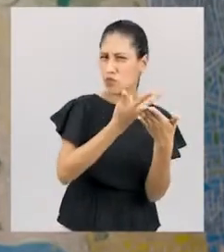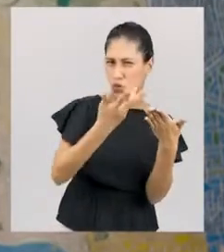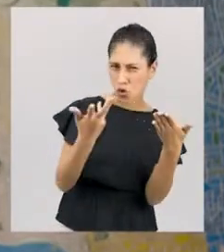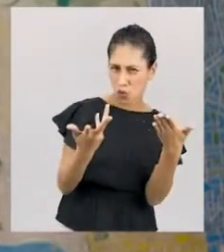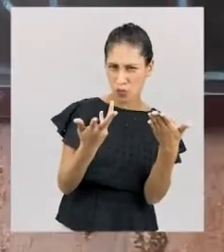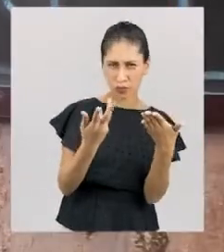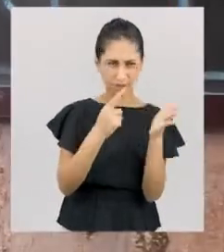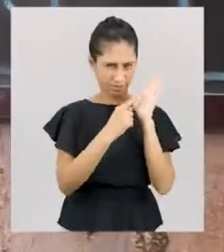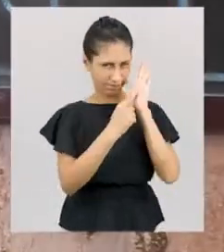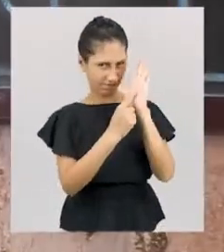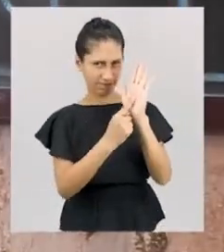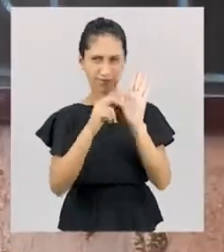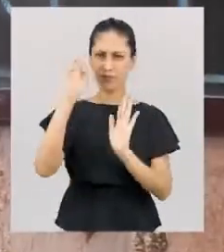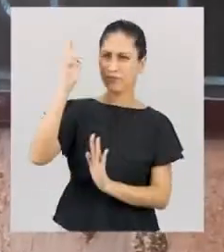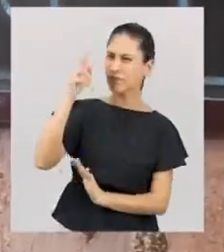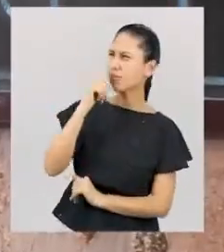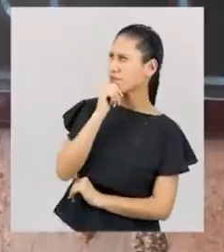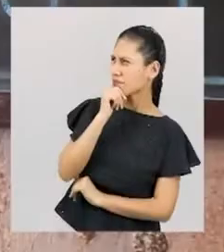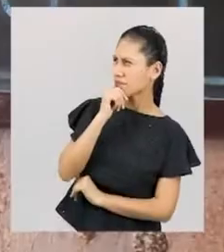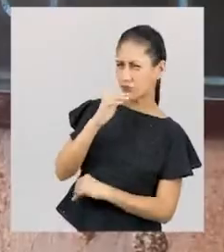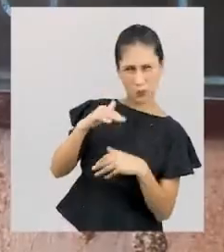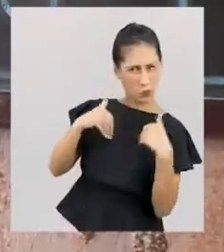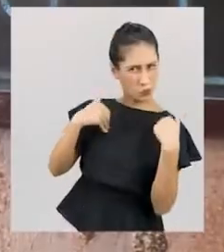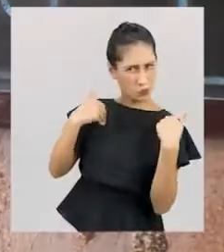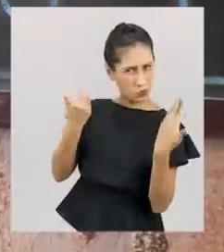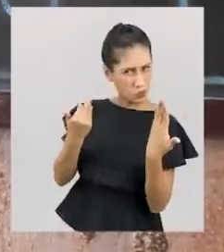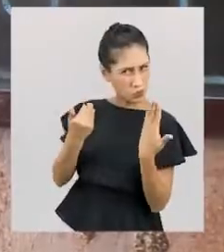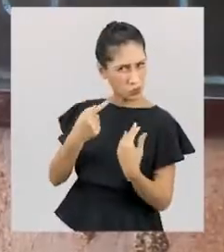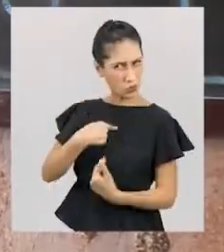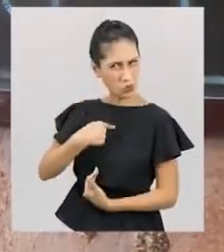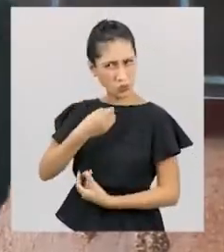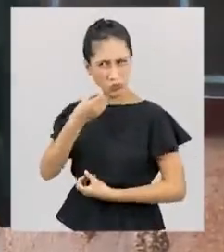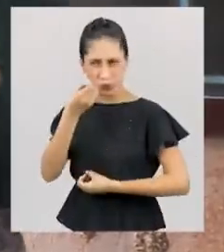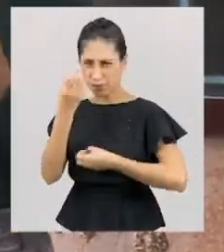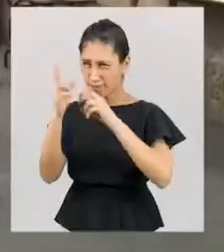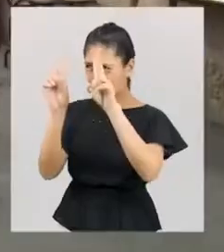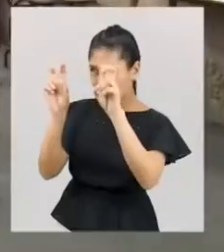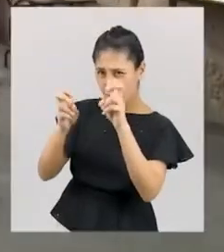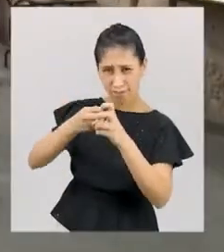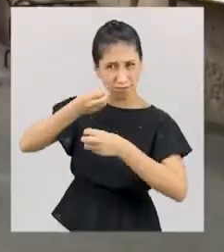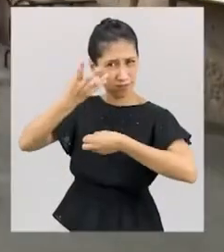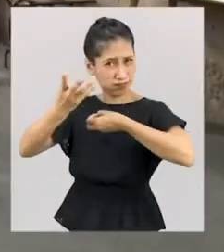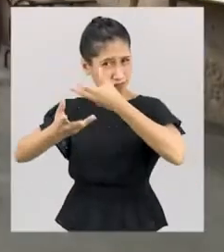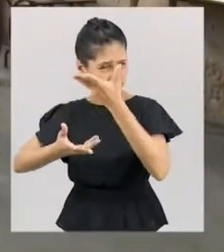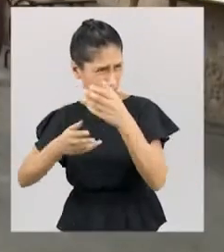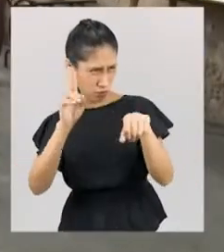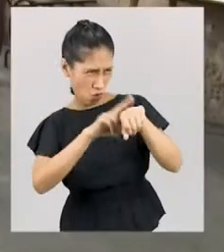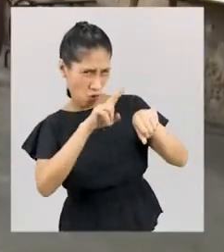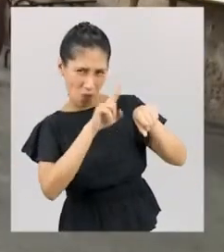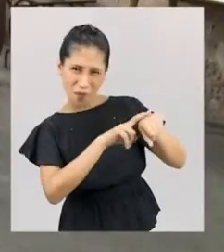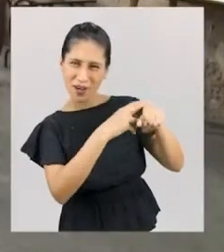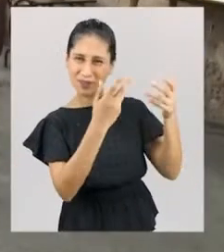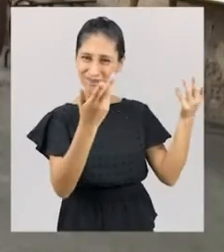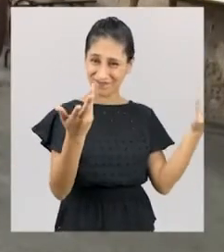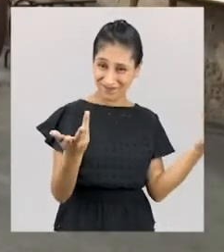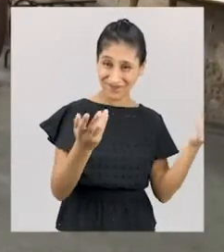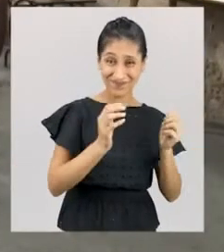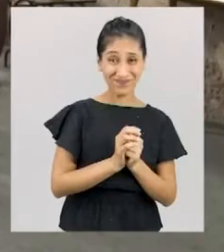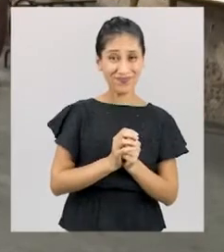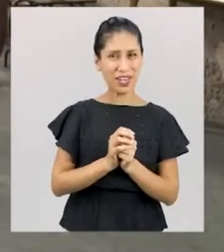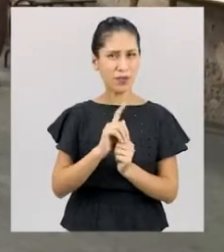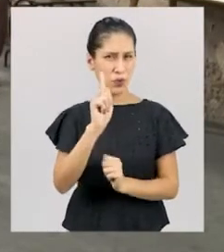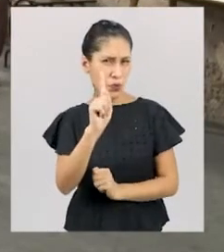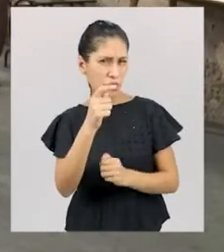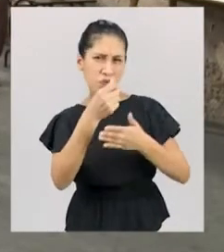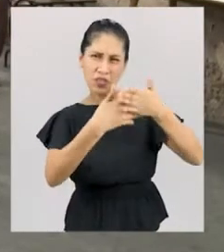ejercicios textuales. Profe, ¿puedo proponer un tema? Por supuesto, no faltaba más. Me